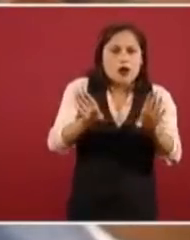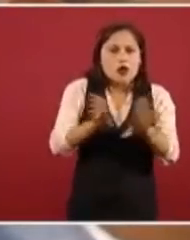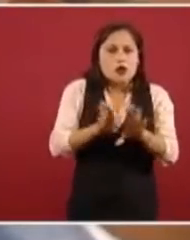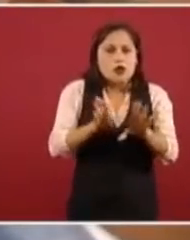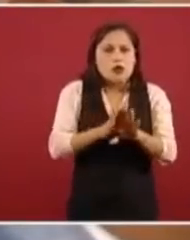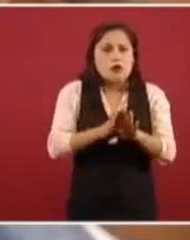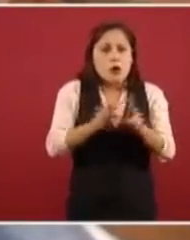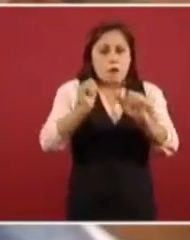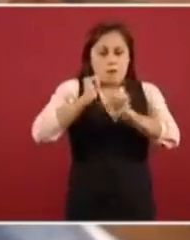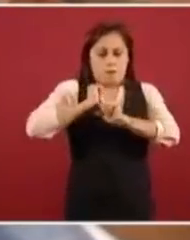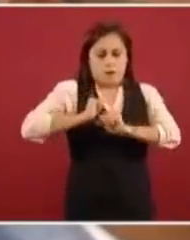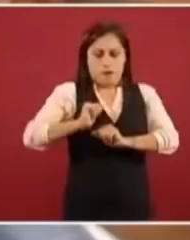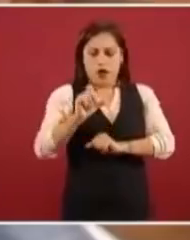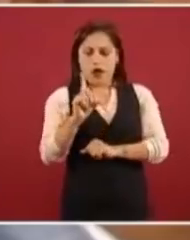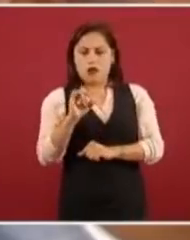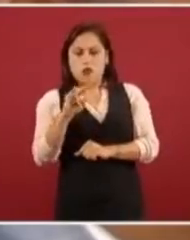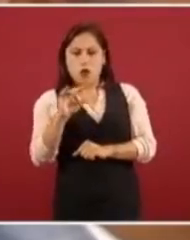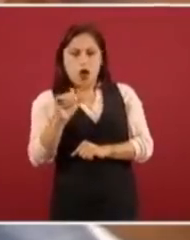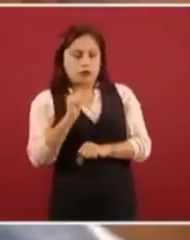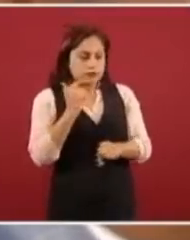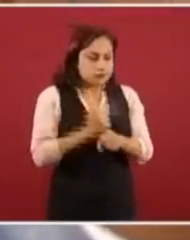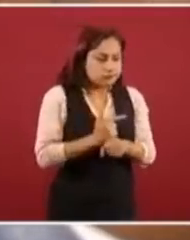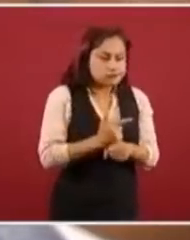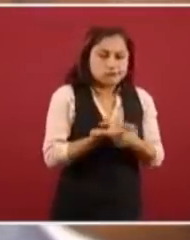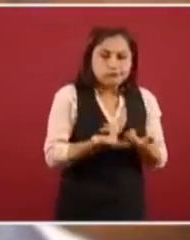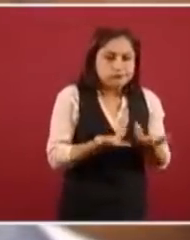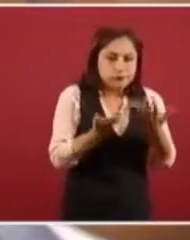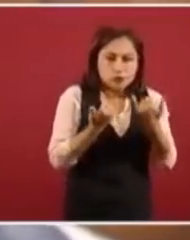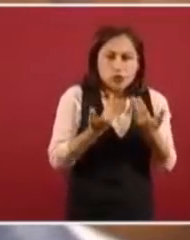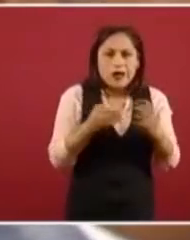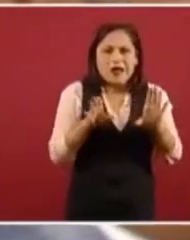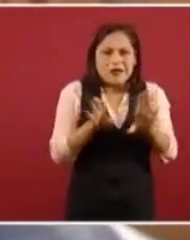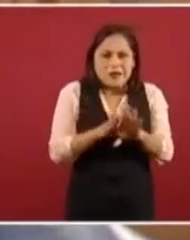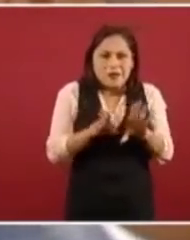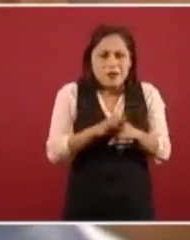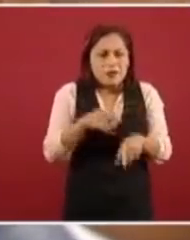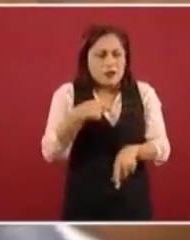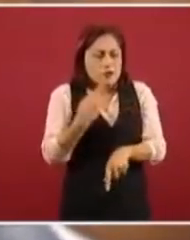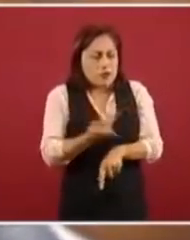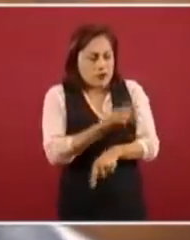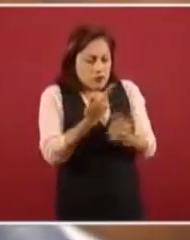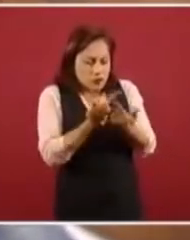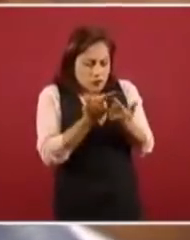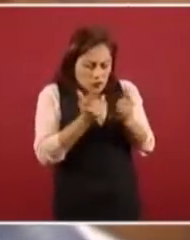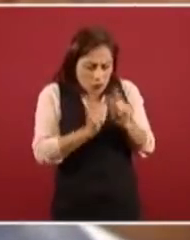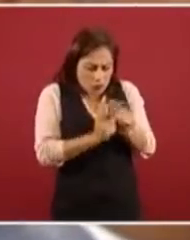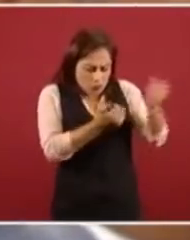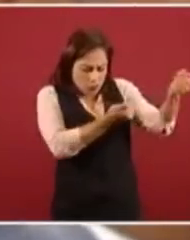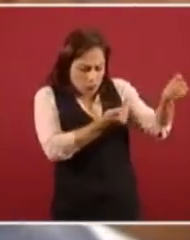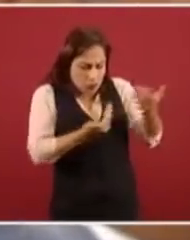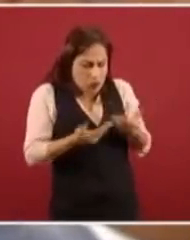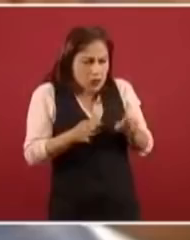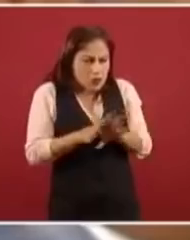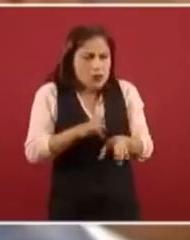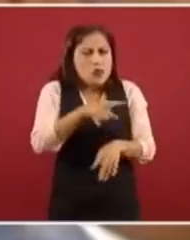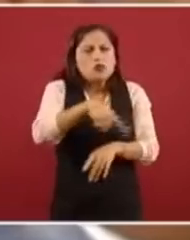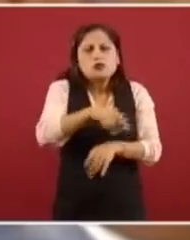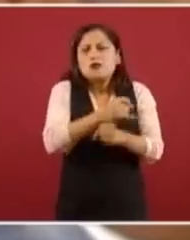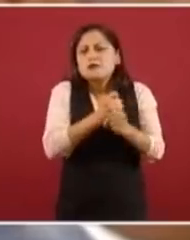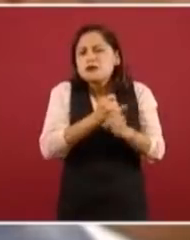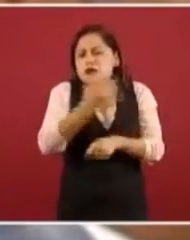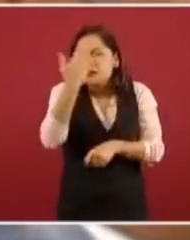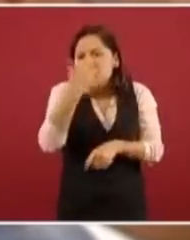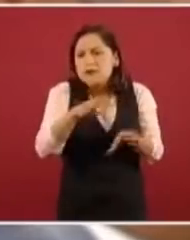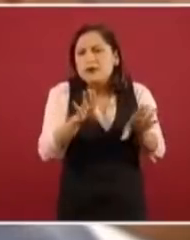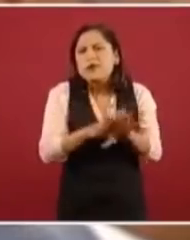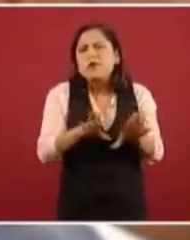detectan? ¿Qué detalles tienen o qué fenómeno, cuál es el modus operandi que tienen detectado de cómo ingresa tanto armamento ilegal de